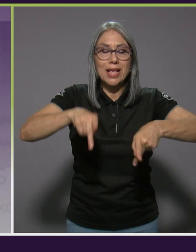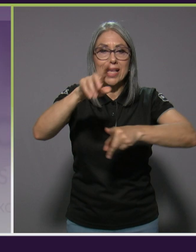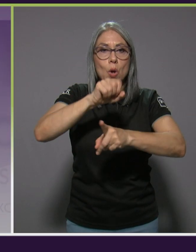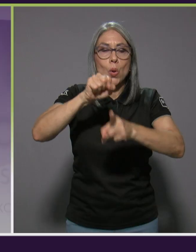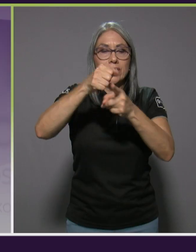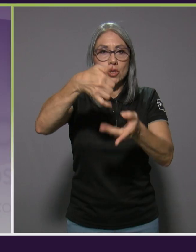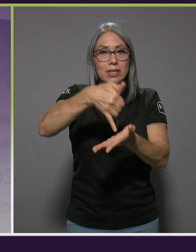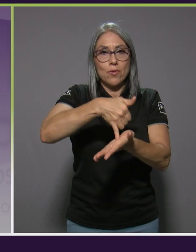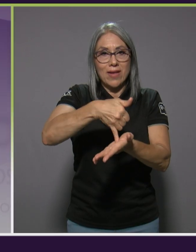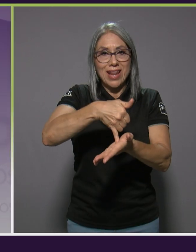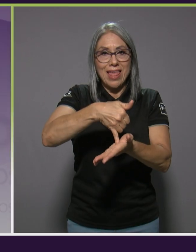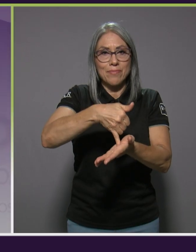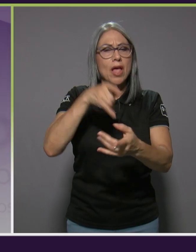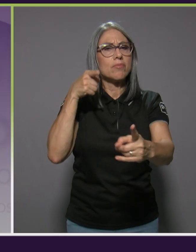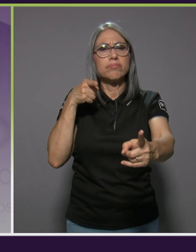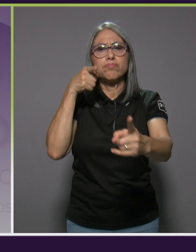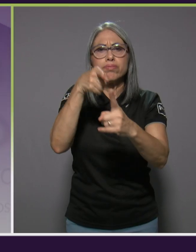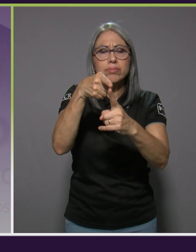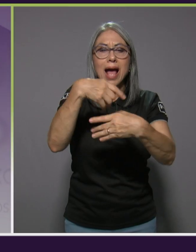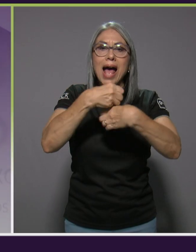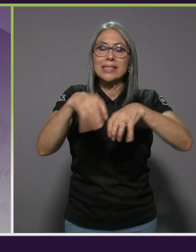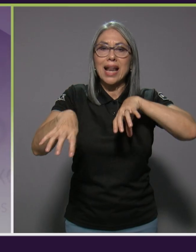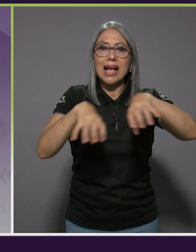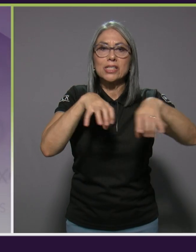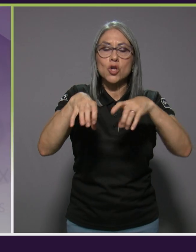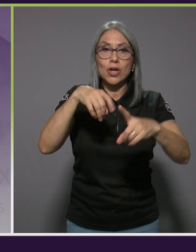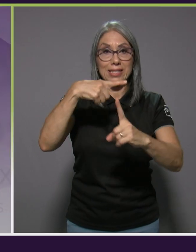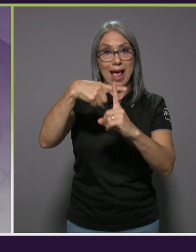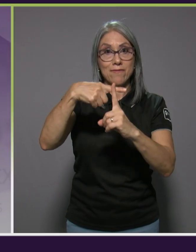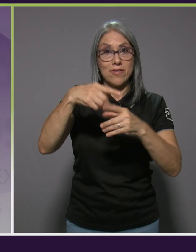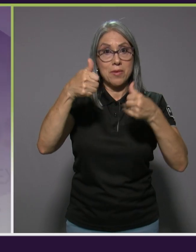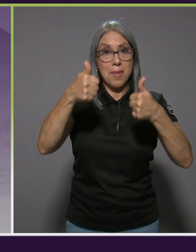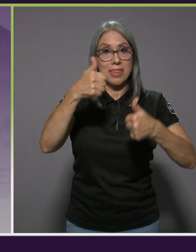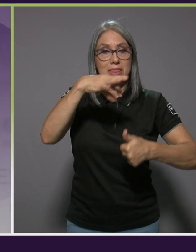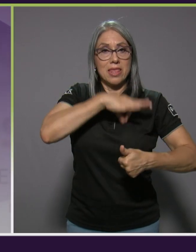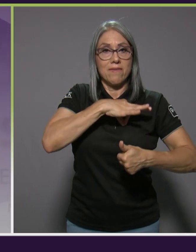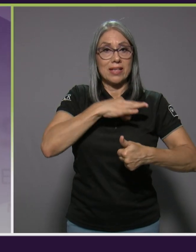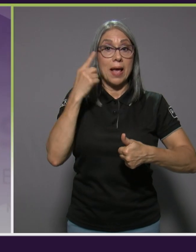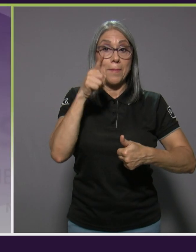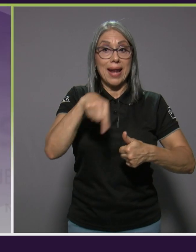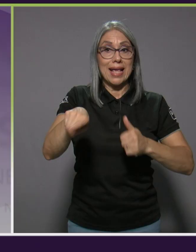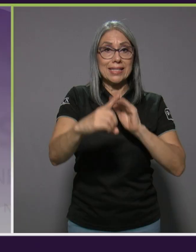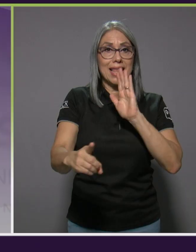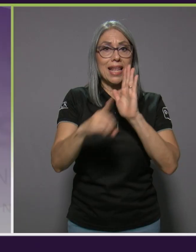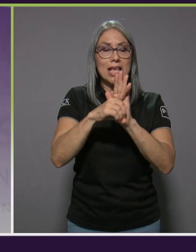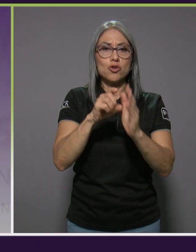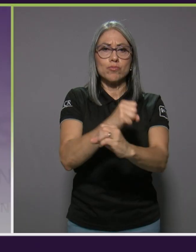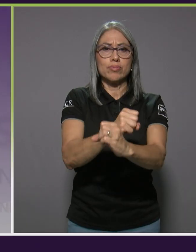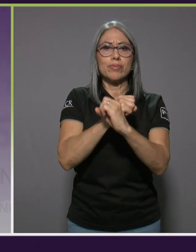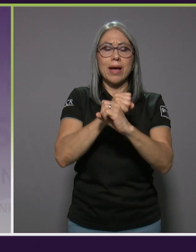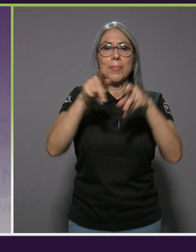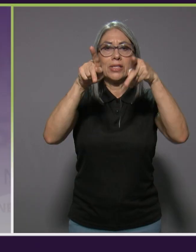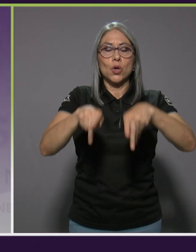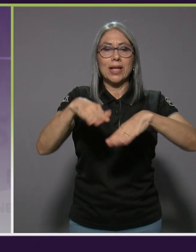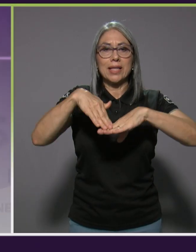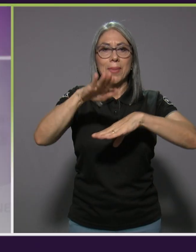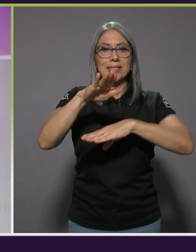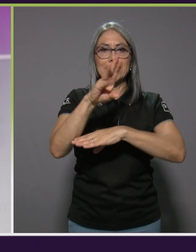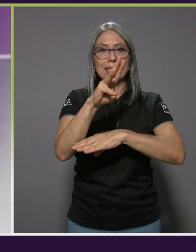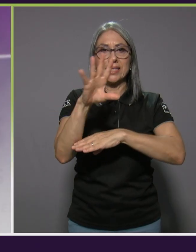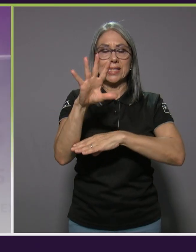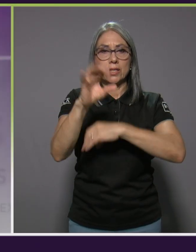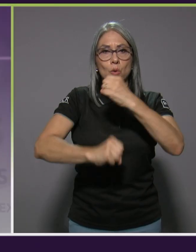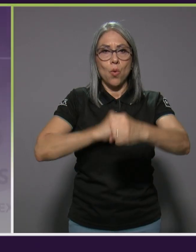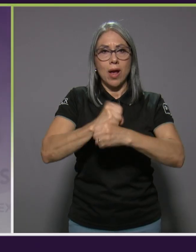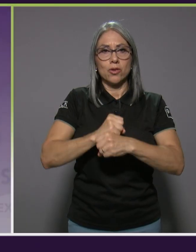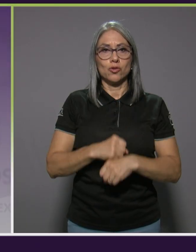vulnerabilidad, que busca generar acciones afirmativas para garantizar este derecho a las personas de más de 65 años.